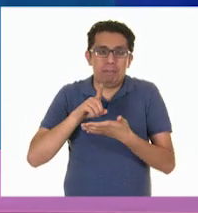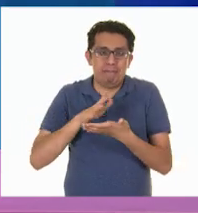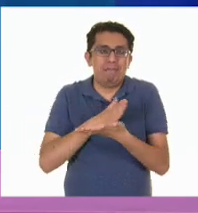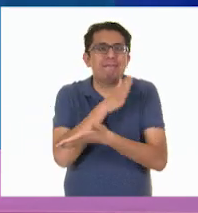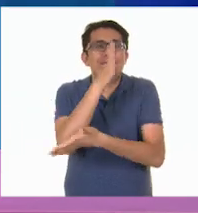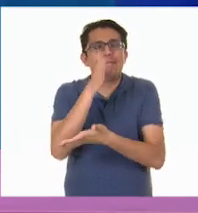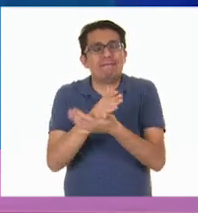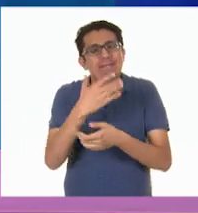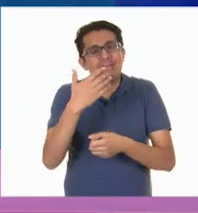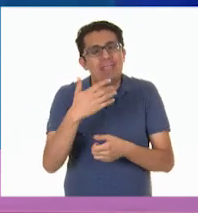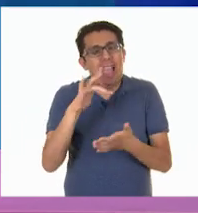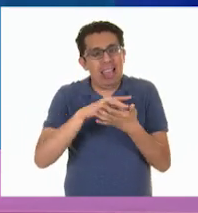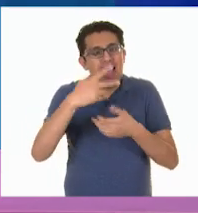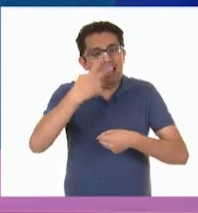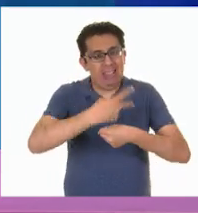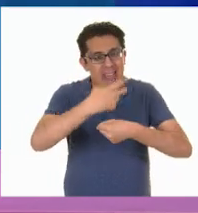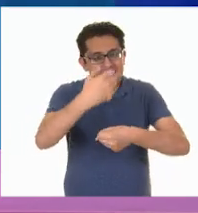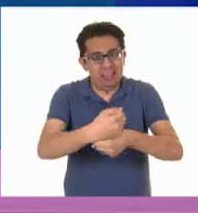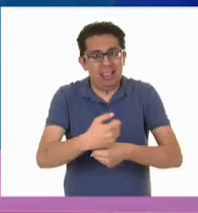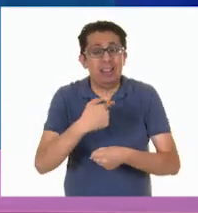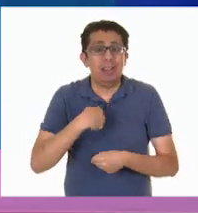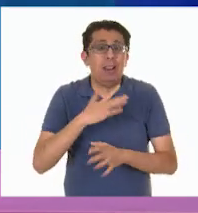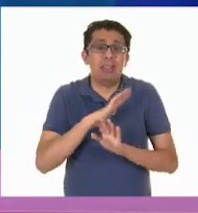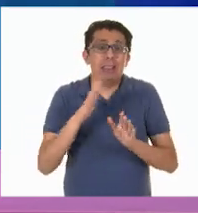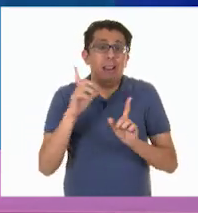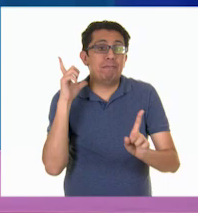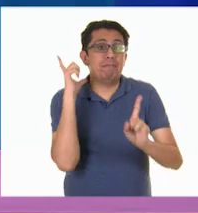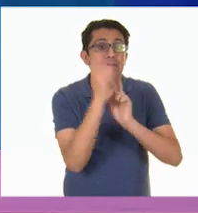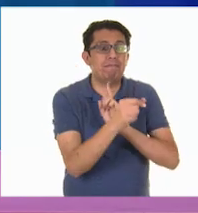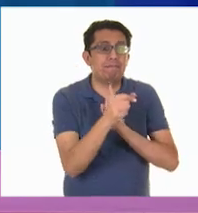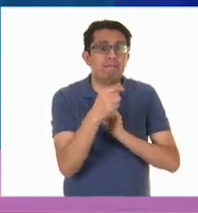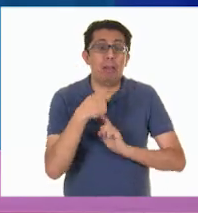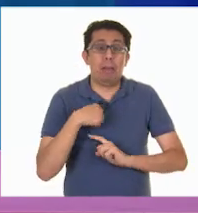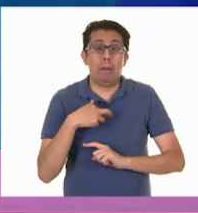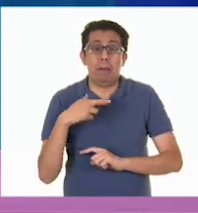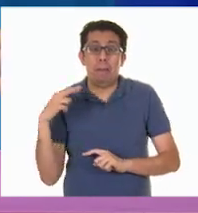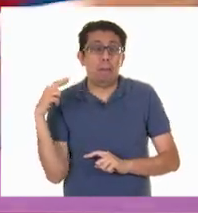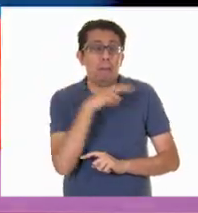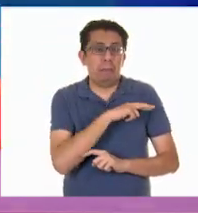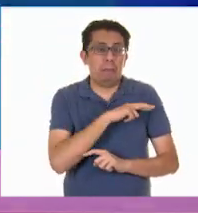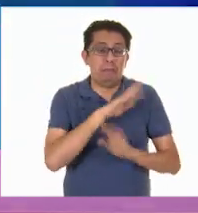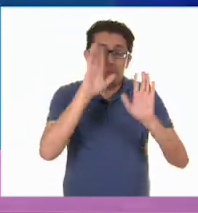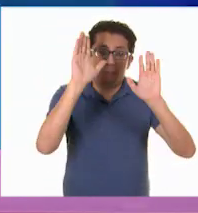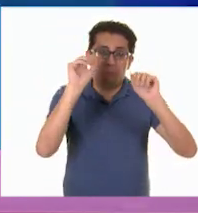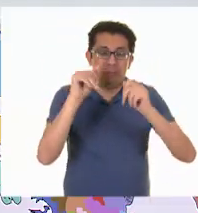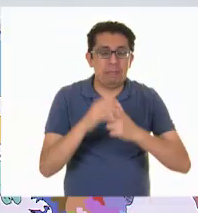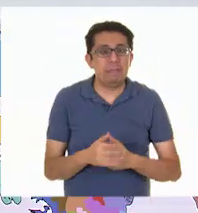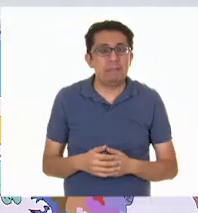por haberme invitado, pero me tengo que ir y me voy volando.